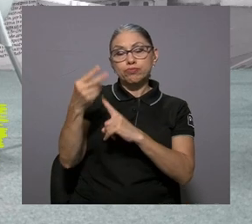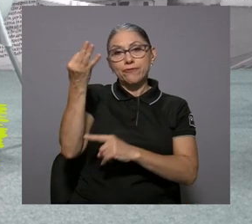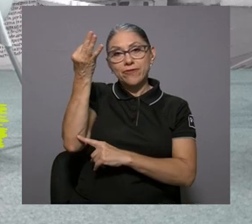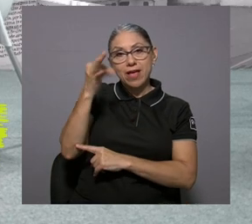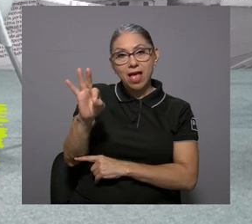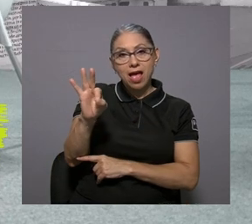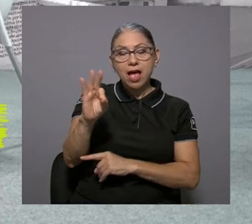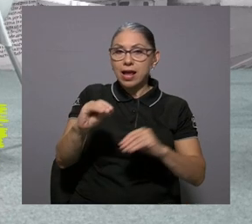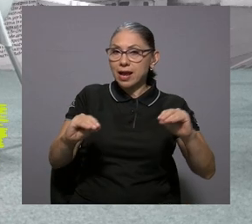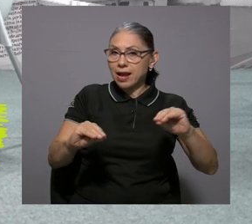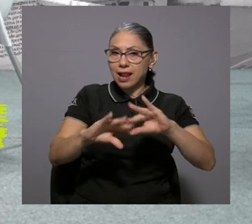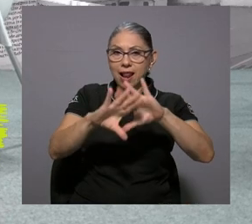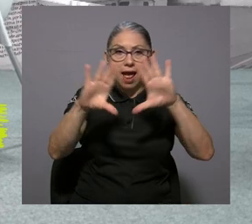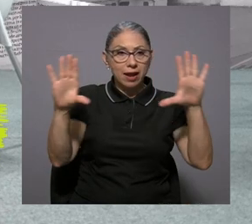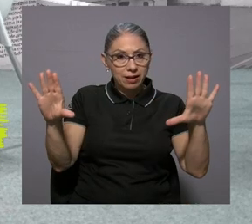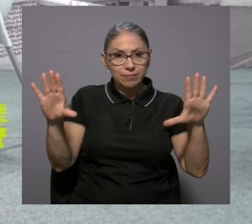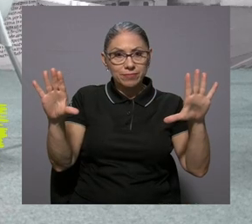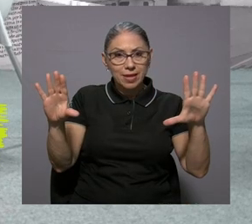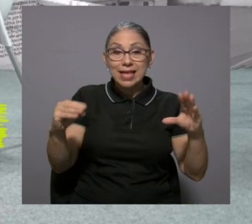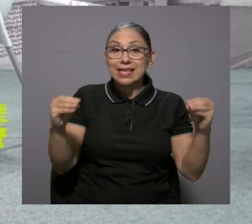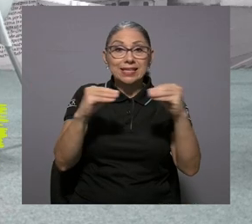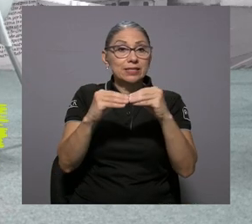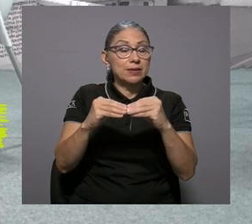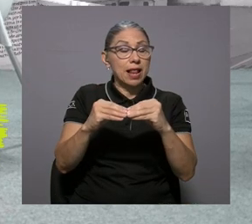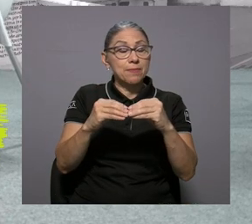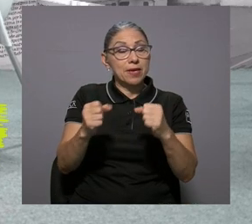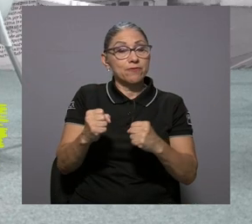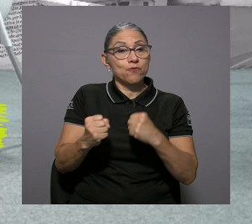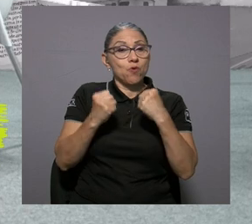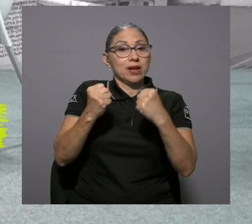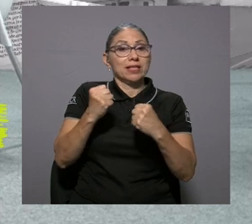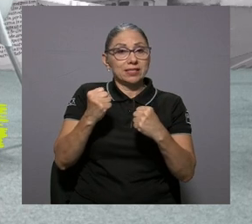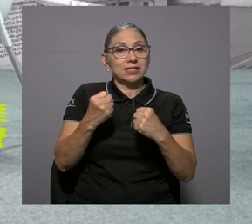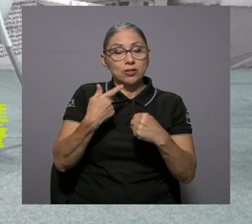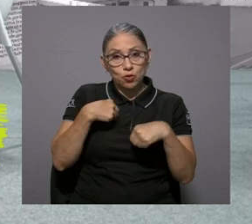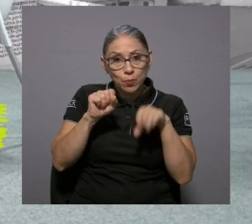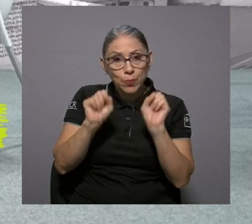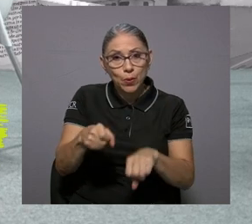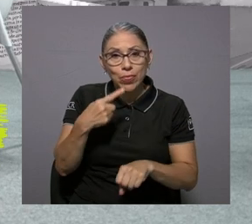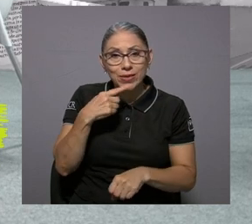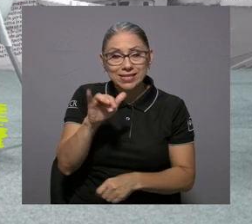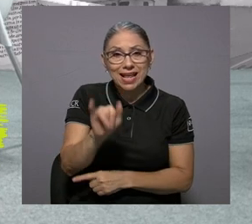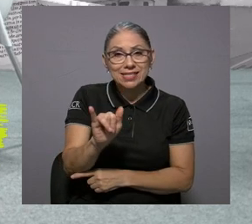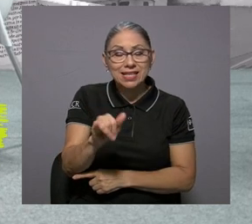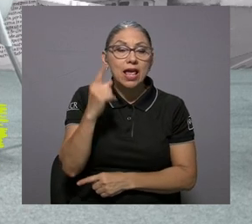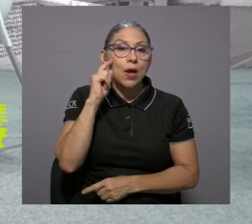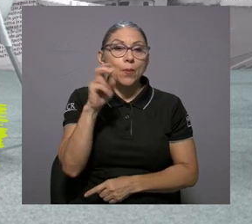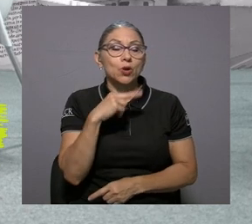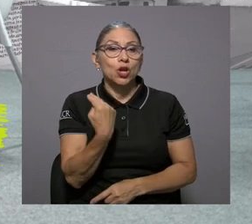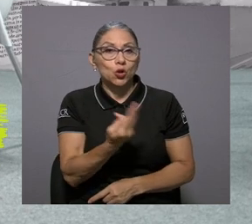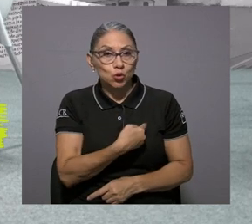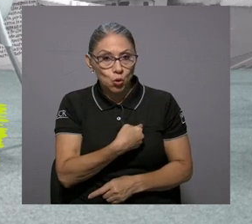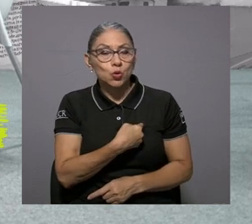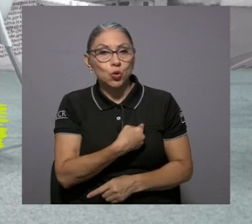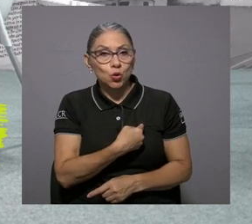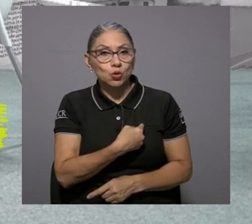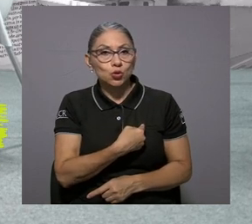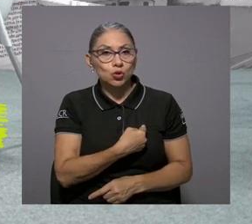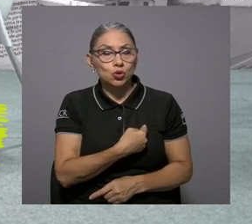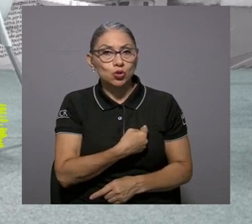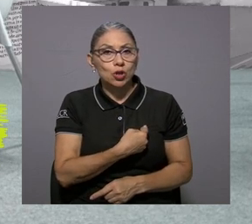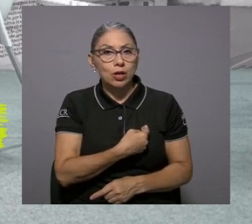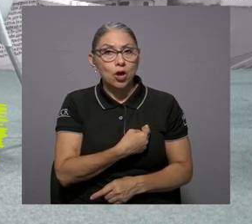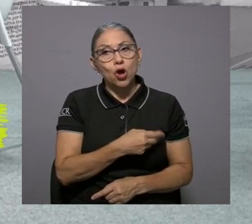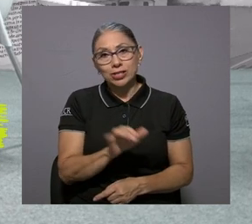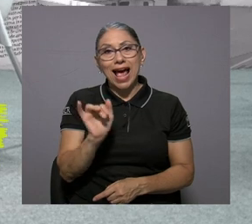clara y es una de las más fuertes, si puedo decirlo de esta manera, porque nosotros, se pronunció así